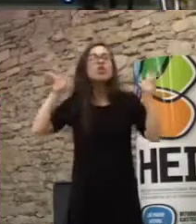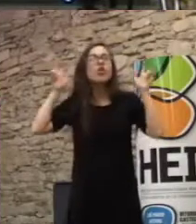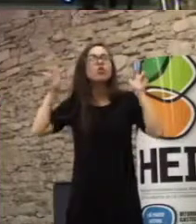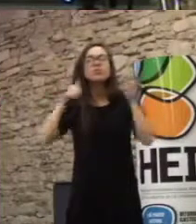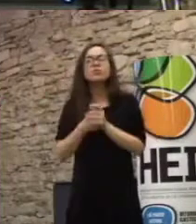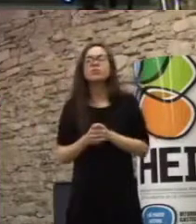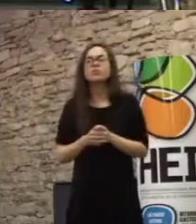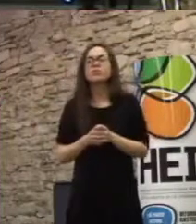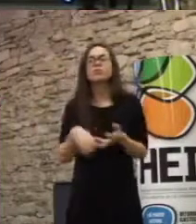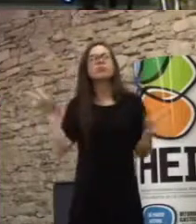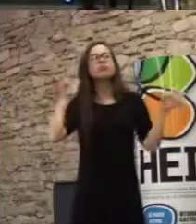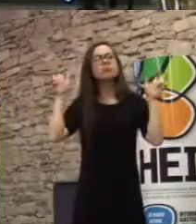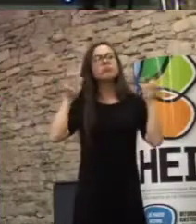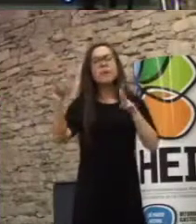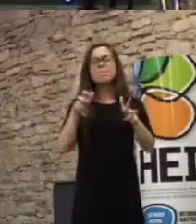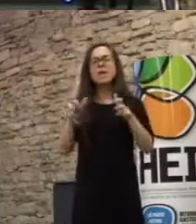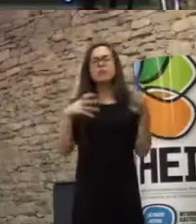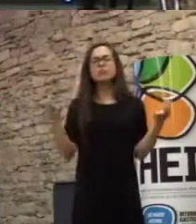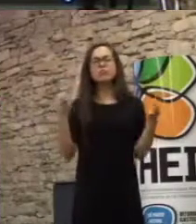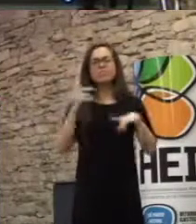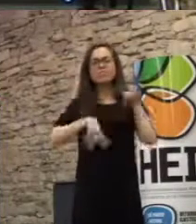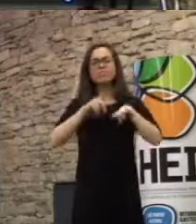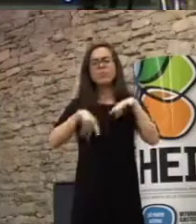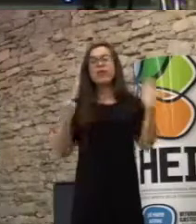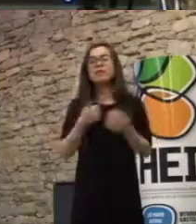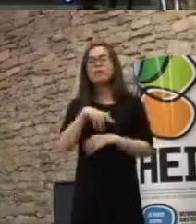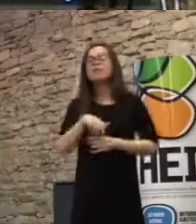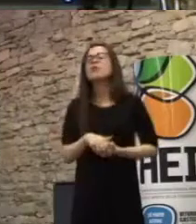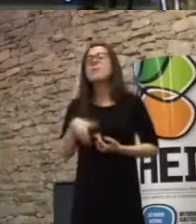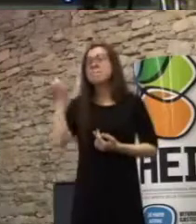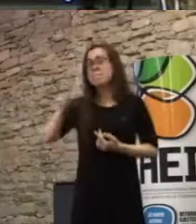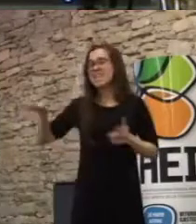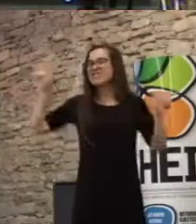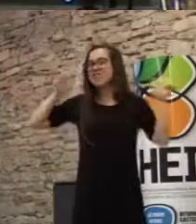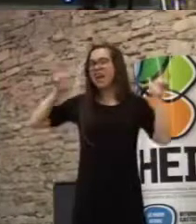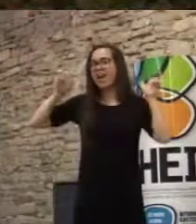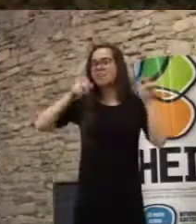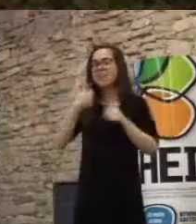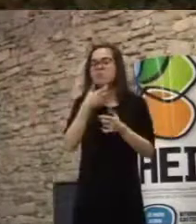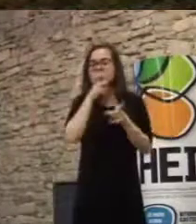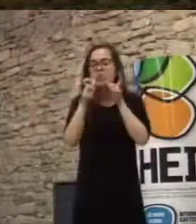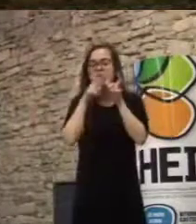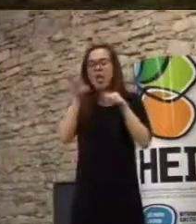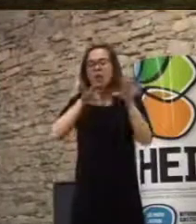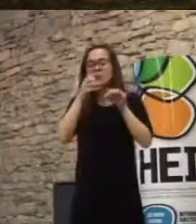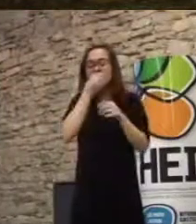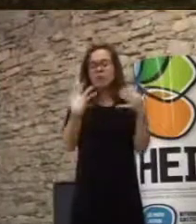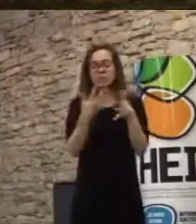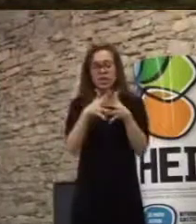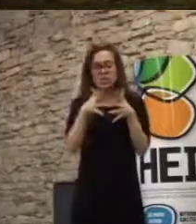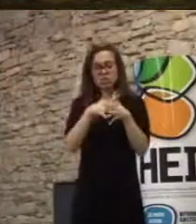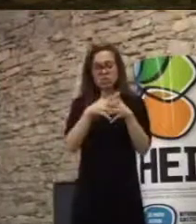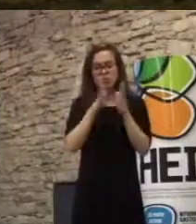que perciben a través del oído todas estas personas se eligen muy bien las palabras que van a usar construyen las frases de forma secuencial primero una idea